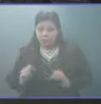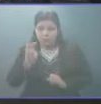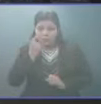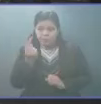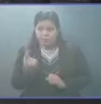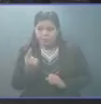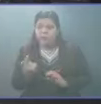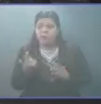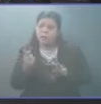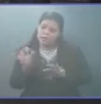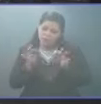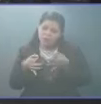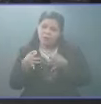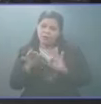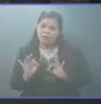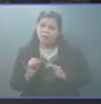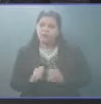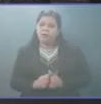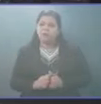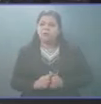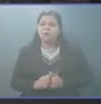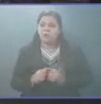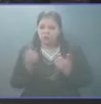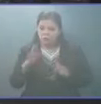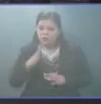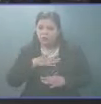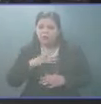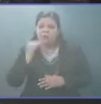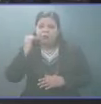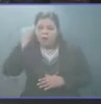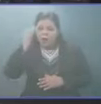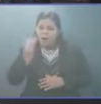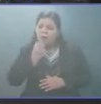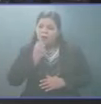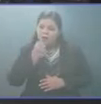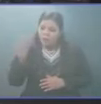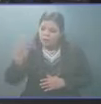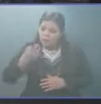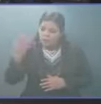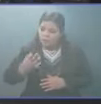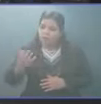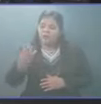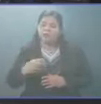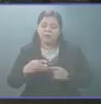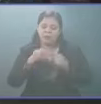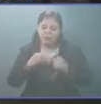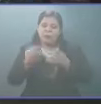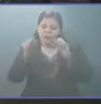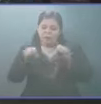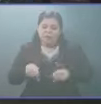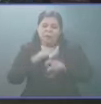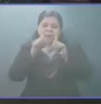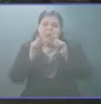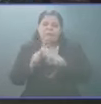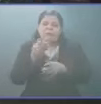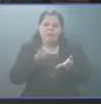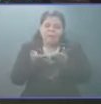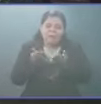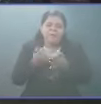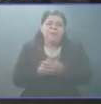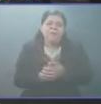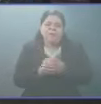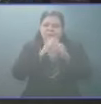identificarlo y poder de alguna manera, si tienen adultos mayores que necesiten de esta especialidad, poder preguntar por estos servicios.